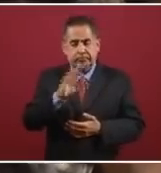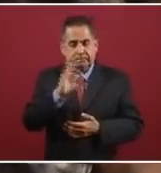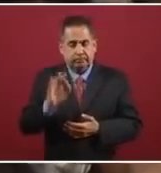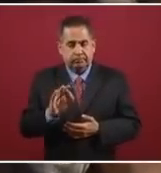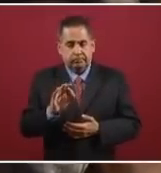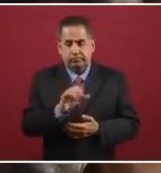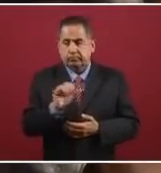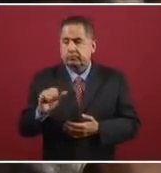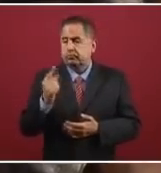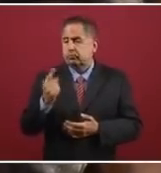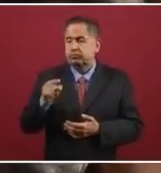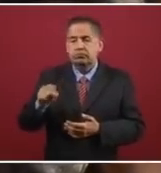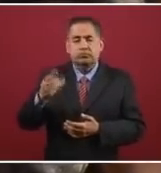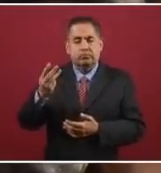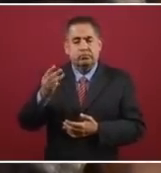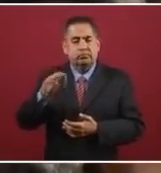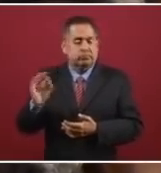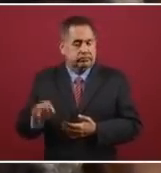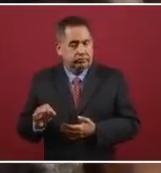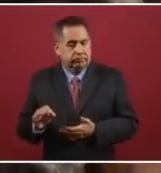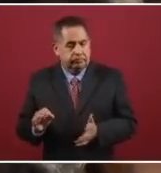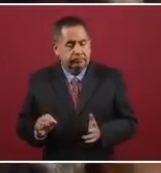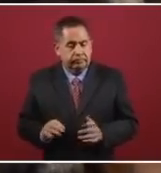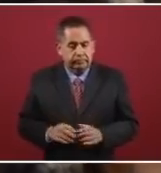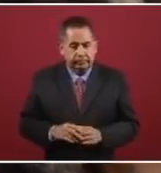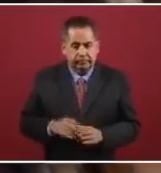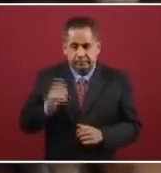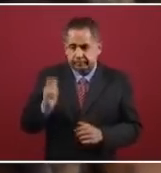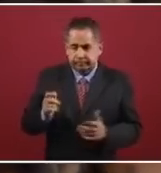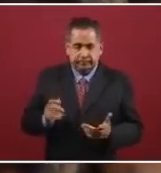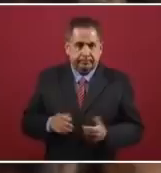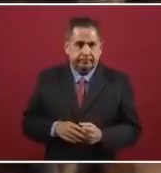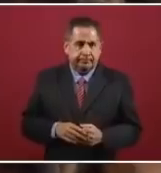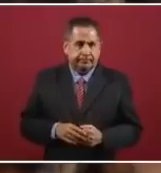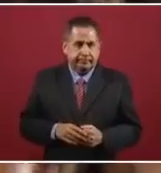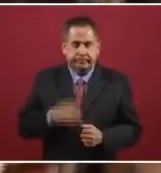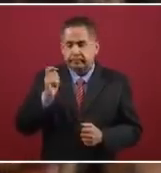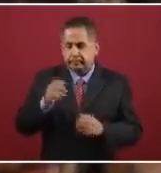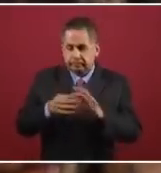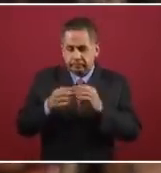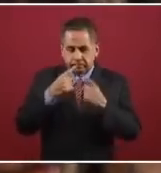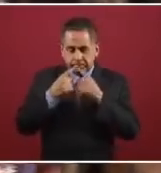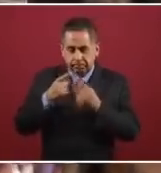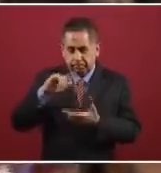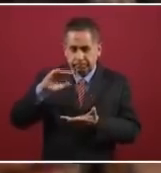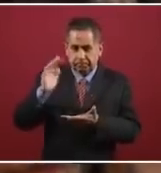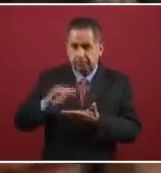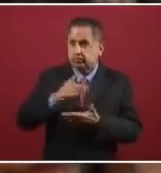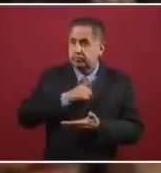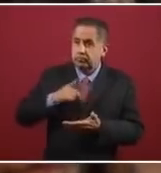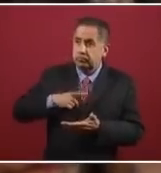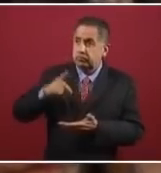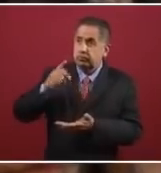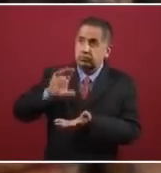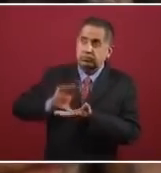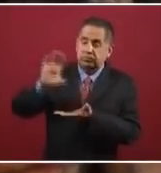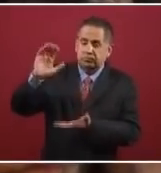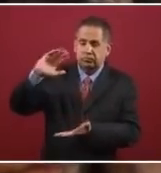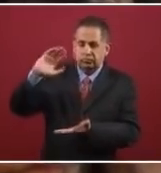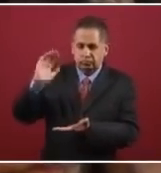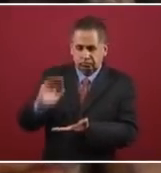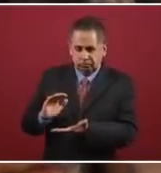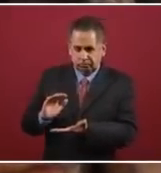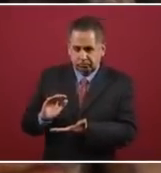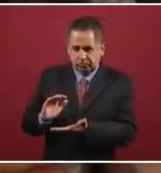0.5% al 1.3%, lo que daría una disminución de la deuda de la nación en